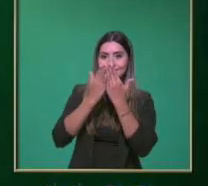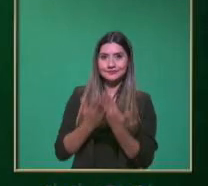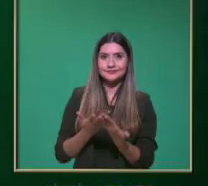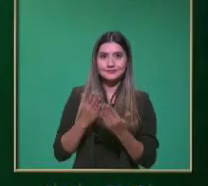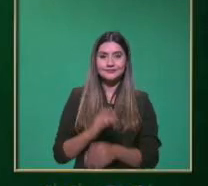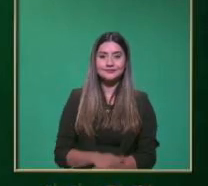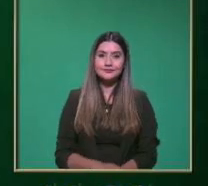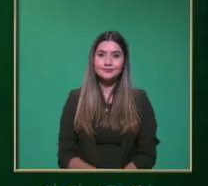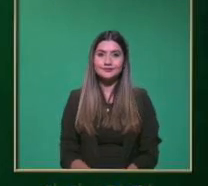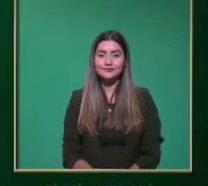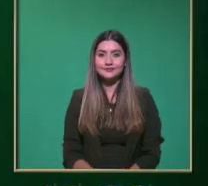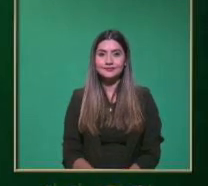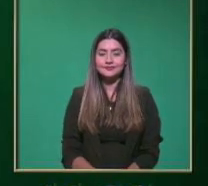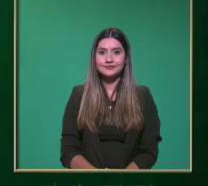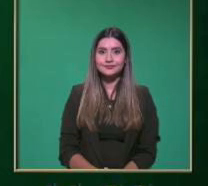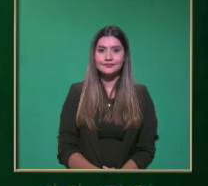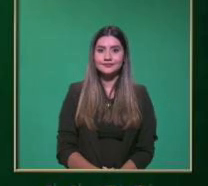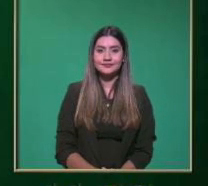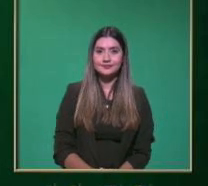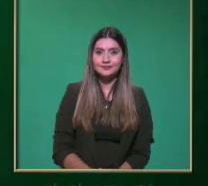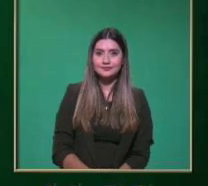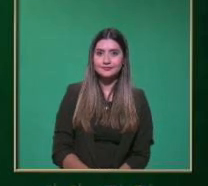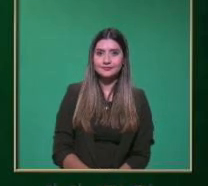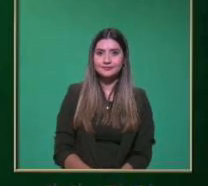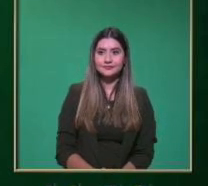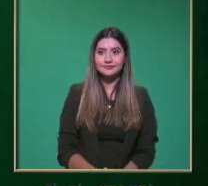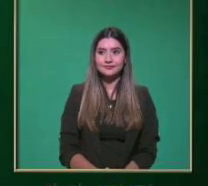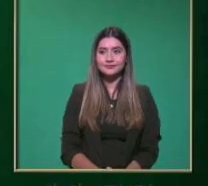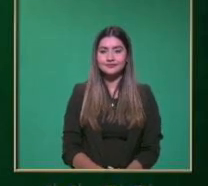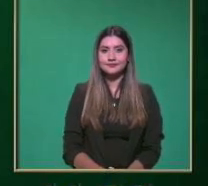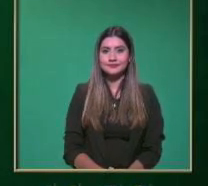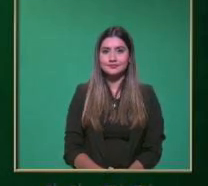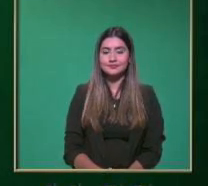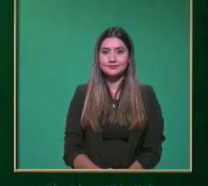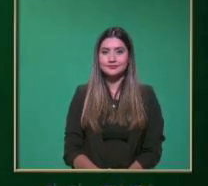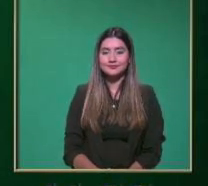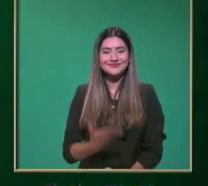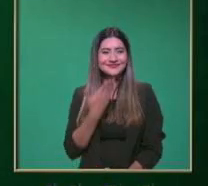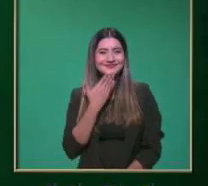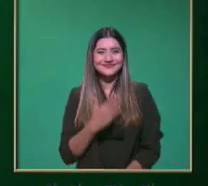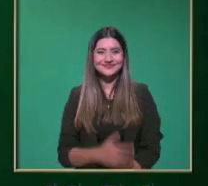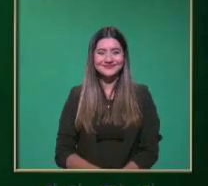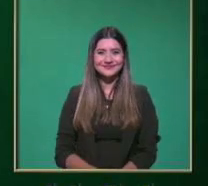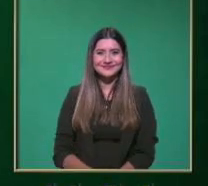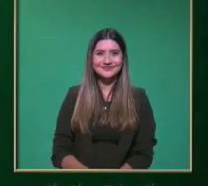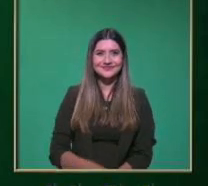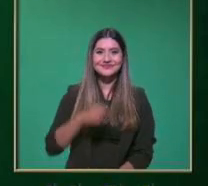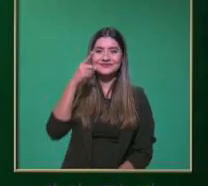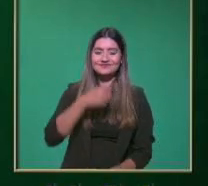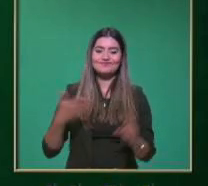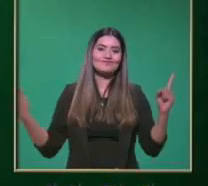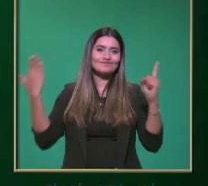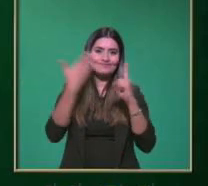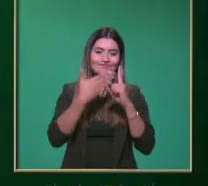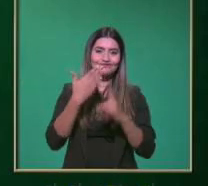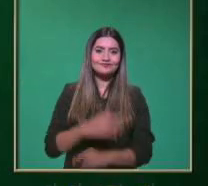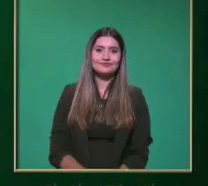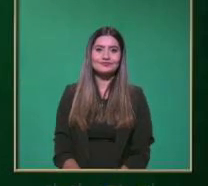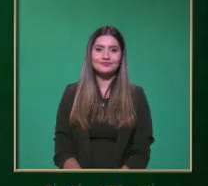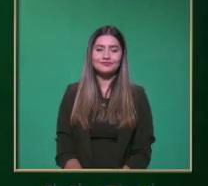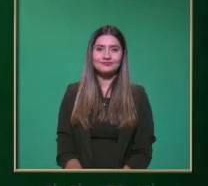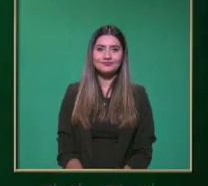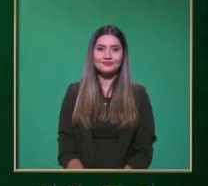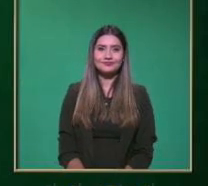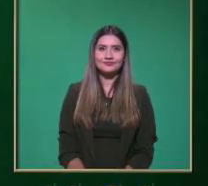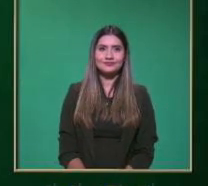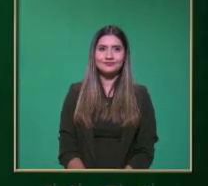que tenemos, le voy a poner un reto, maestra. Muy bien. En este reto le voy a